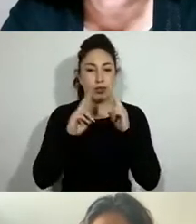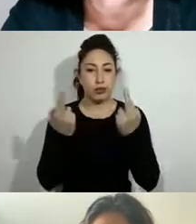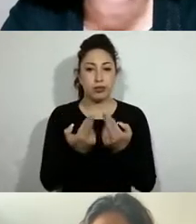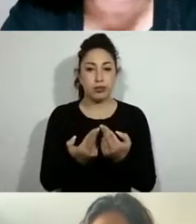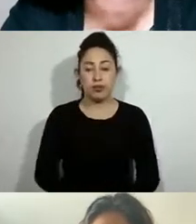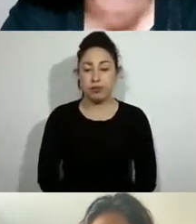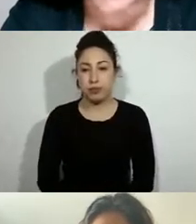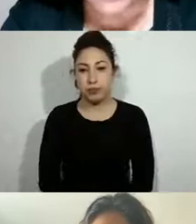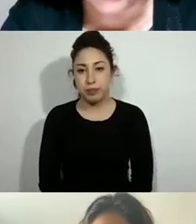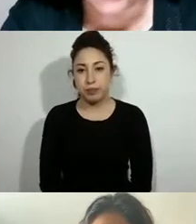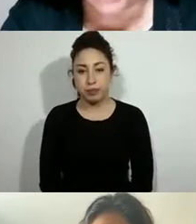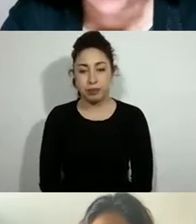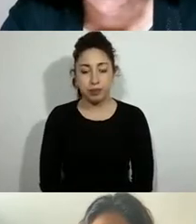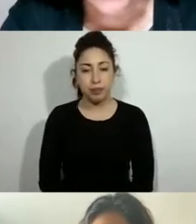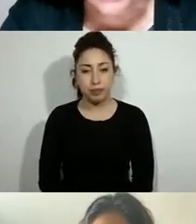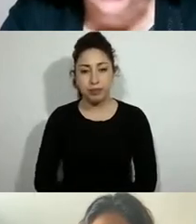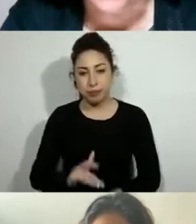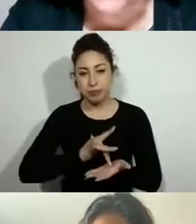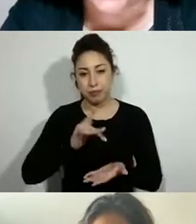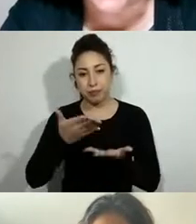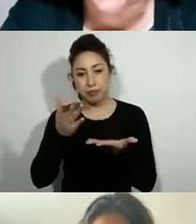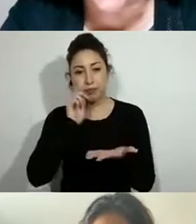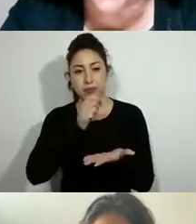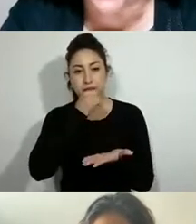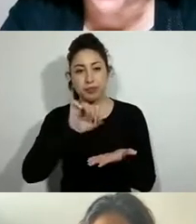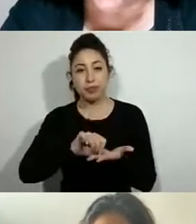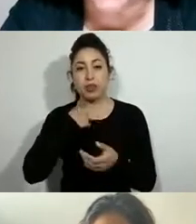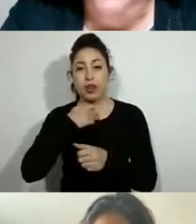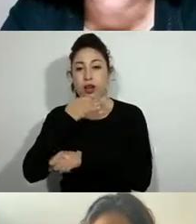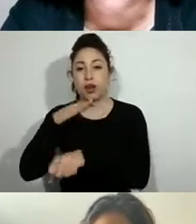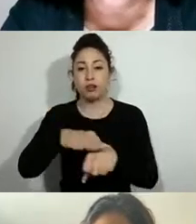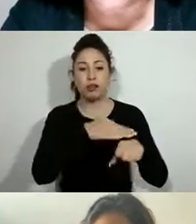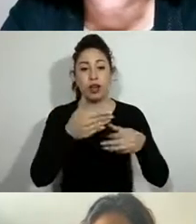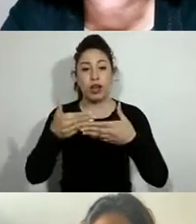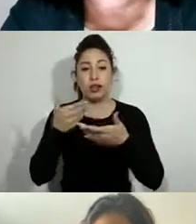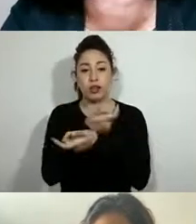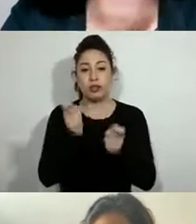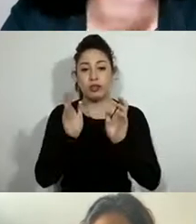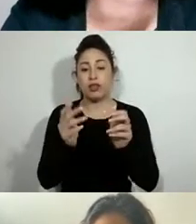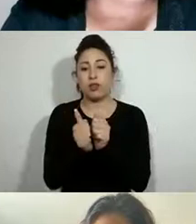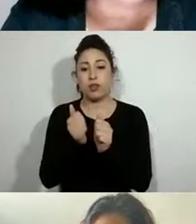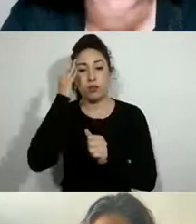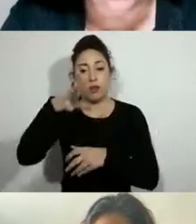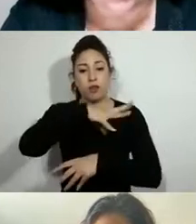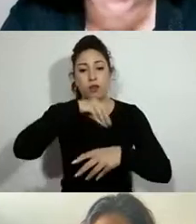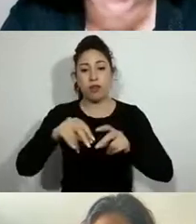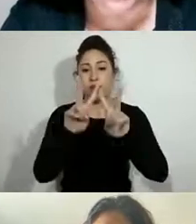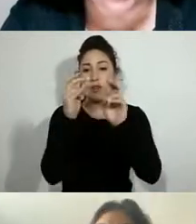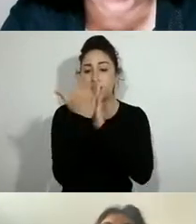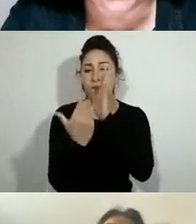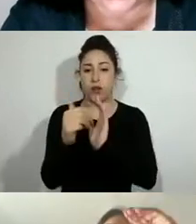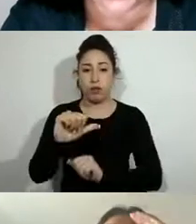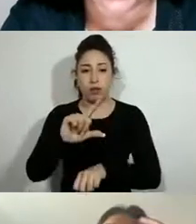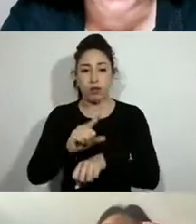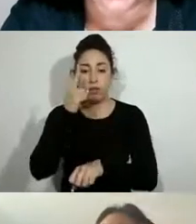virtual. Gracias, diputada. Esta presidencia les hizo llegar con antelación la información necesaria para realizar el